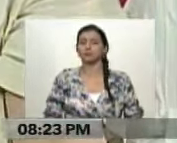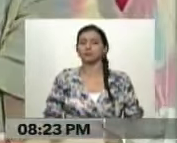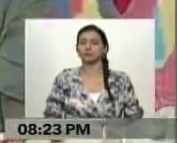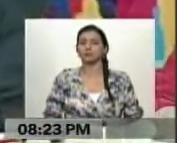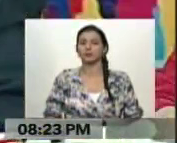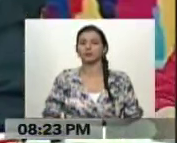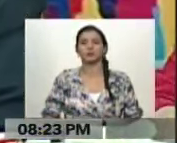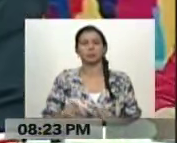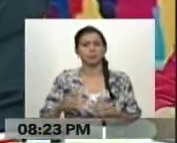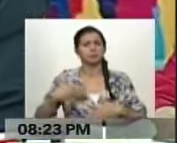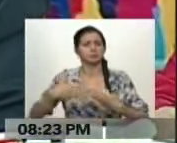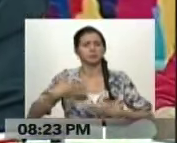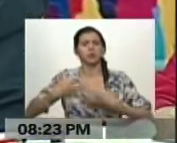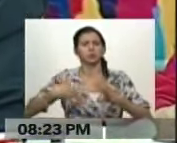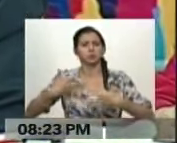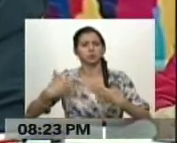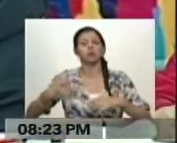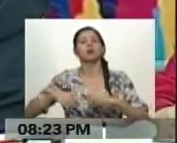nuevas dinámicas